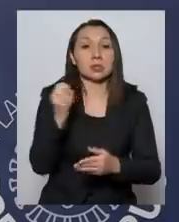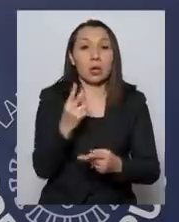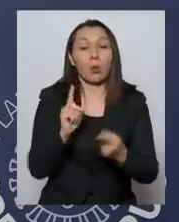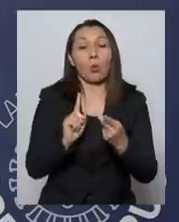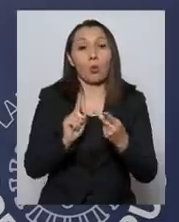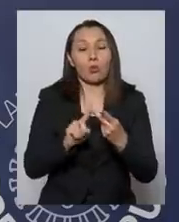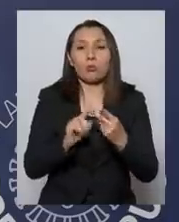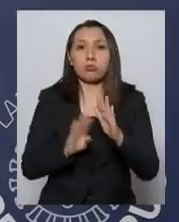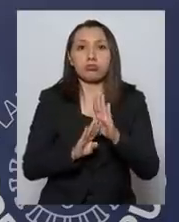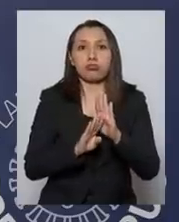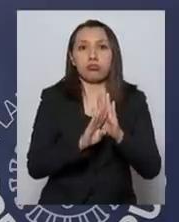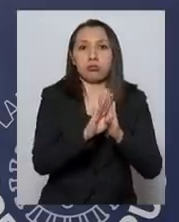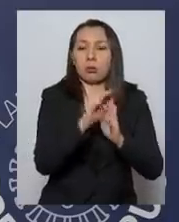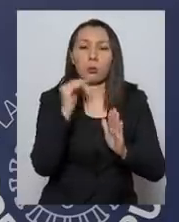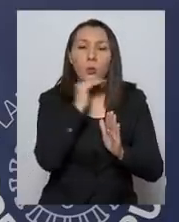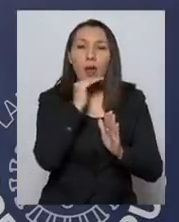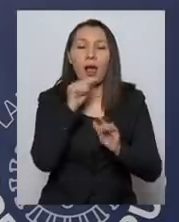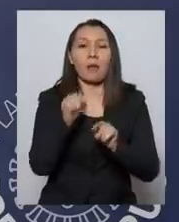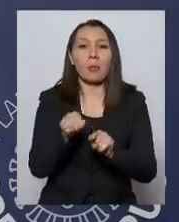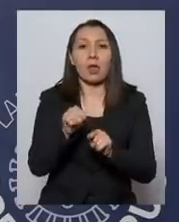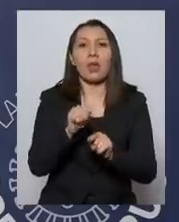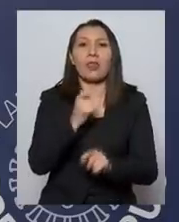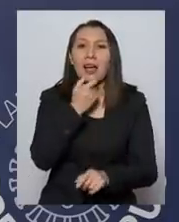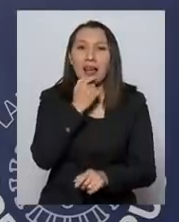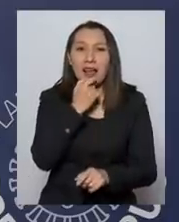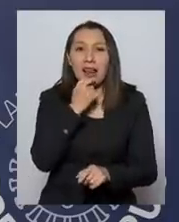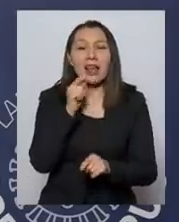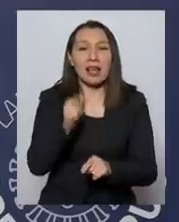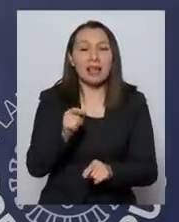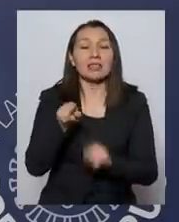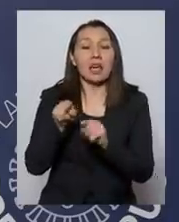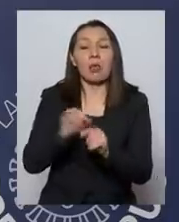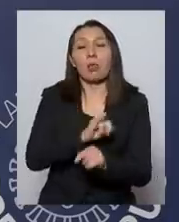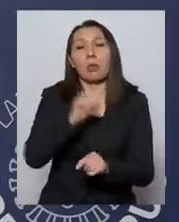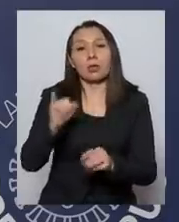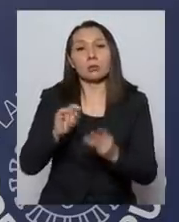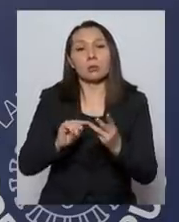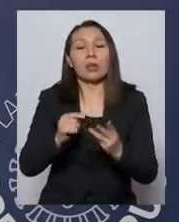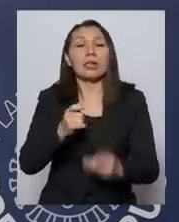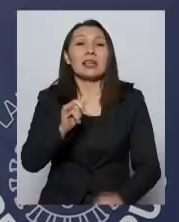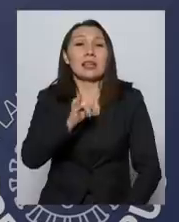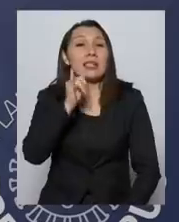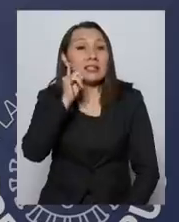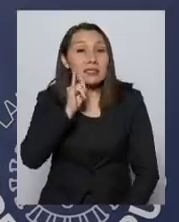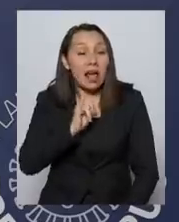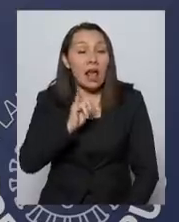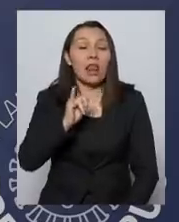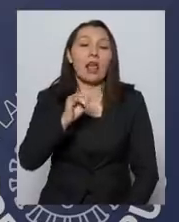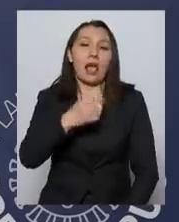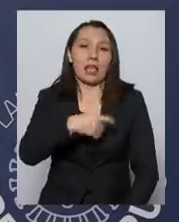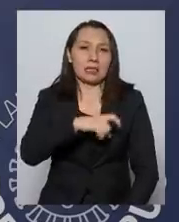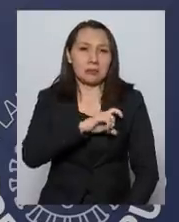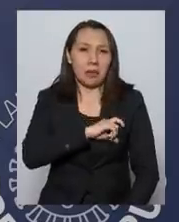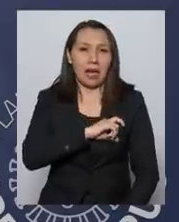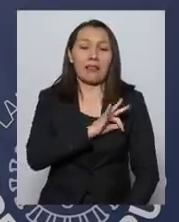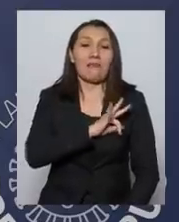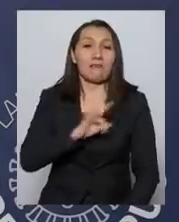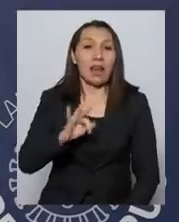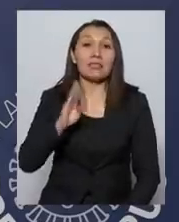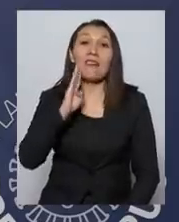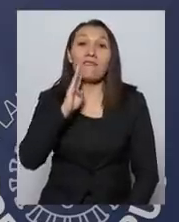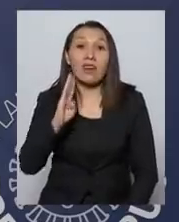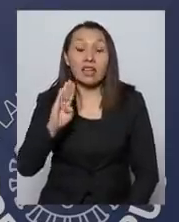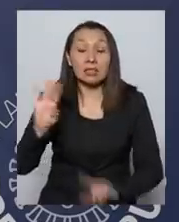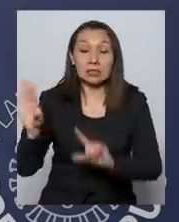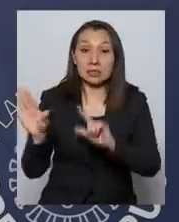ha ascendido muy rápidamente el Reino Unido. Y luego Italia, España, Francia, Bélgica, y en séptimo